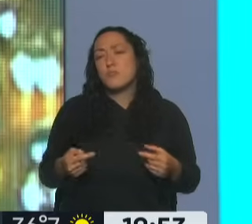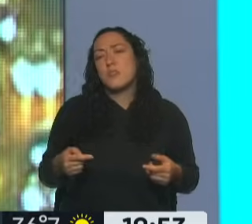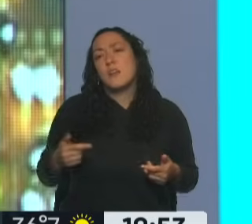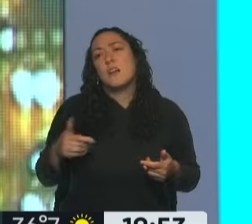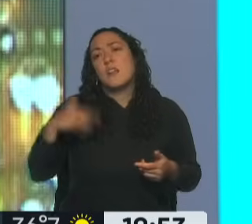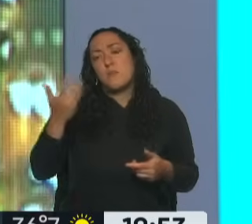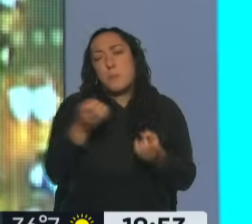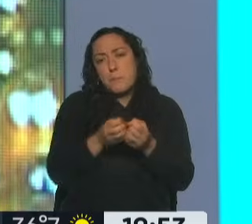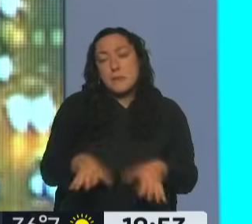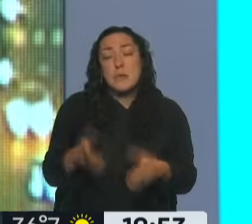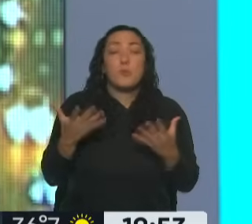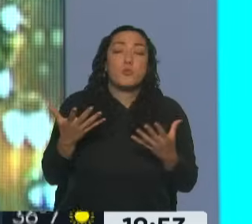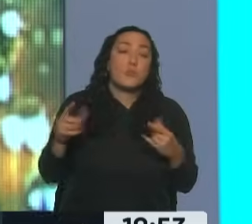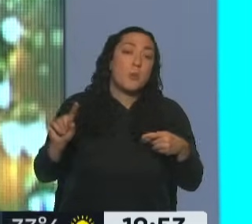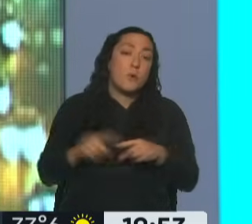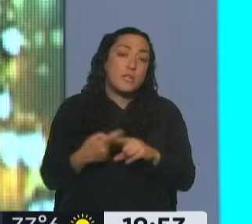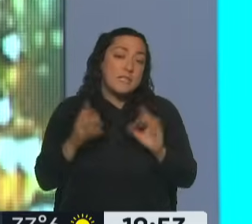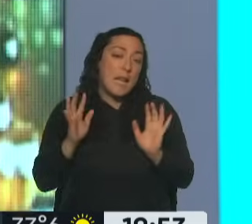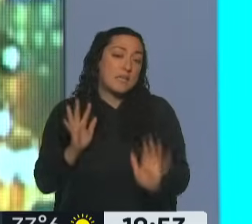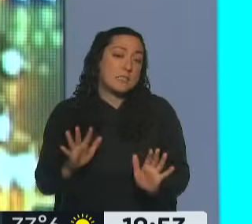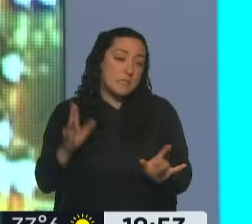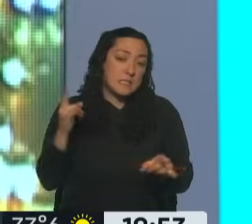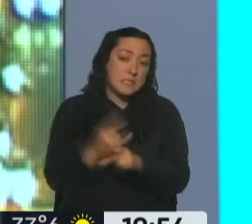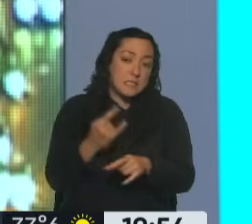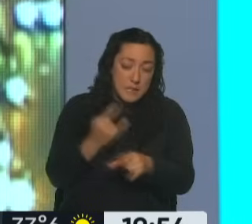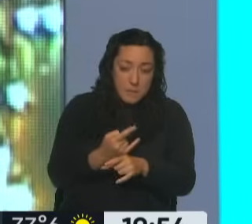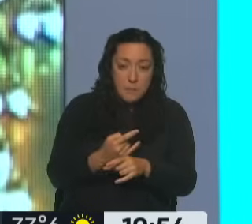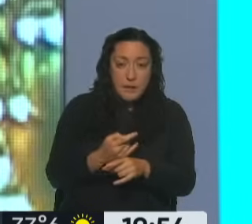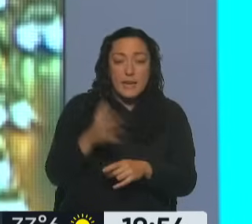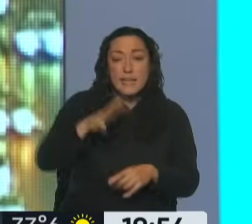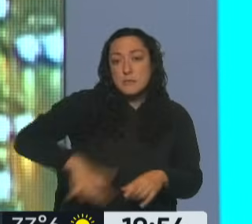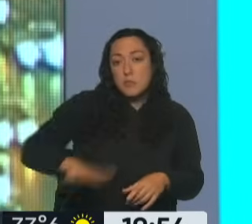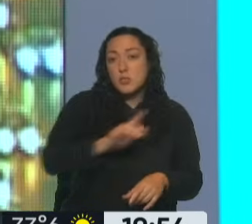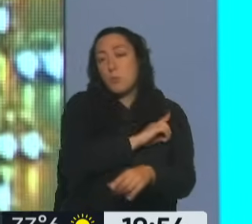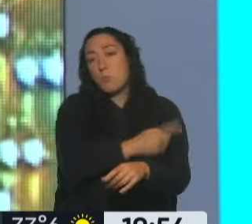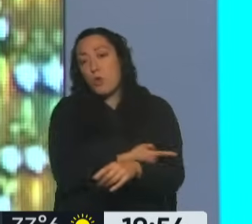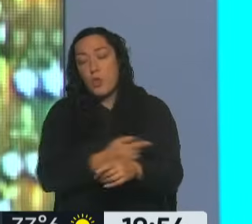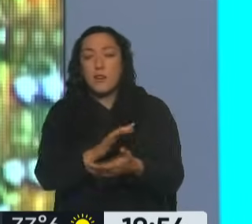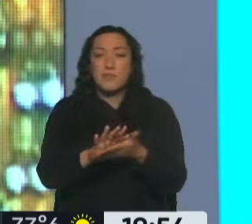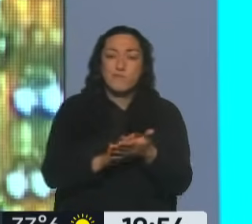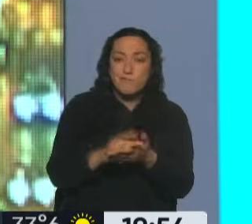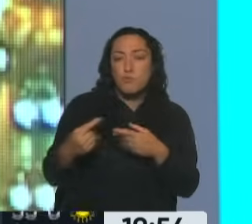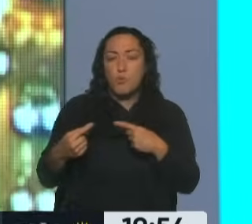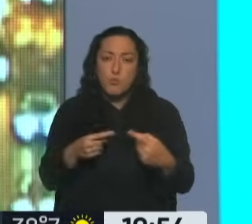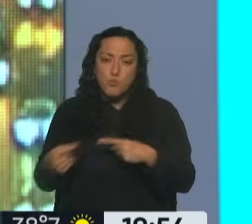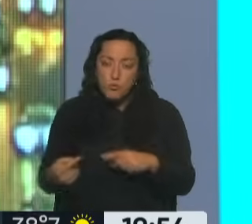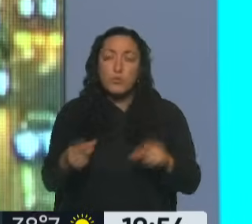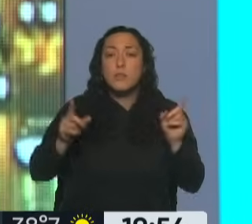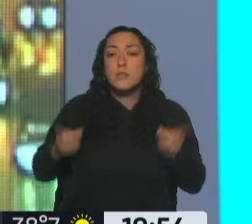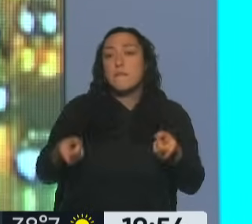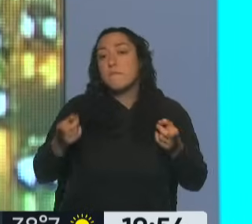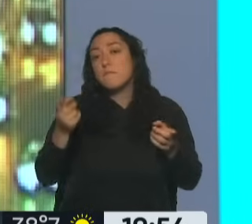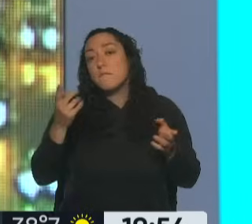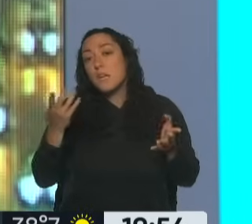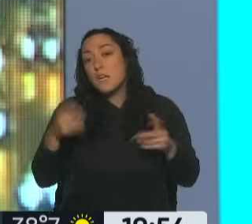por supuesto la política siempre se trata de disputa de espacios de poder y negociaciones donde están en juego